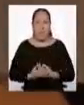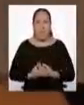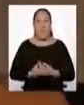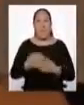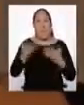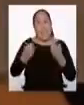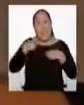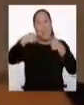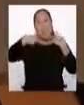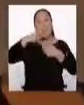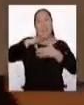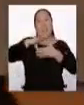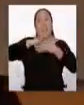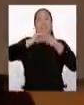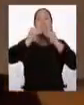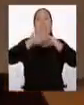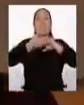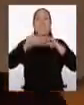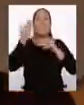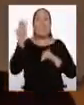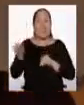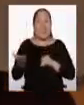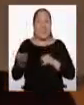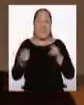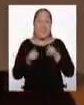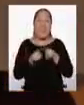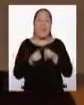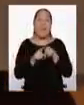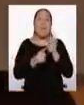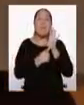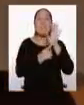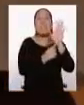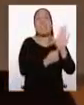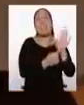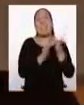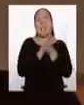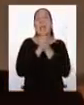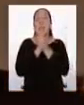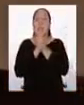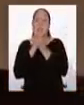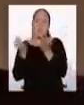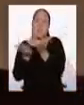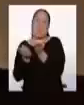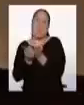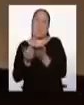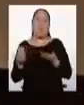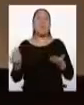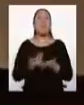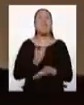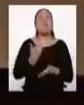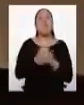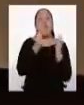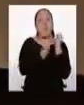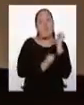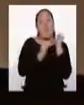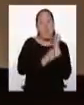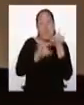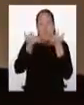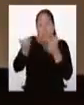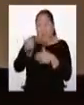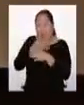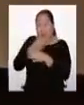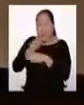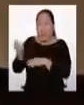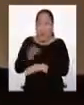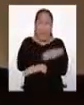ahora a mis nuevos amigos de colegio y a mis nuevos hermanos con los cuales estamos compartiendo la música